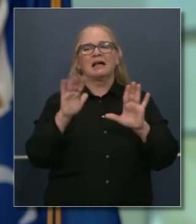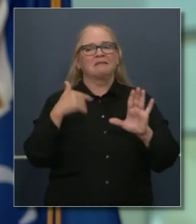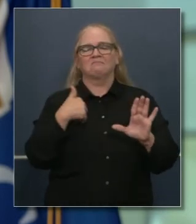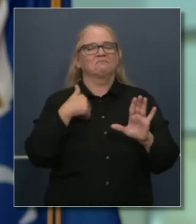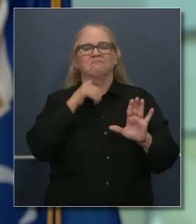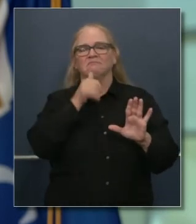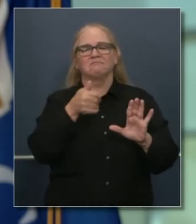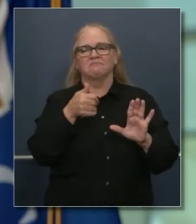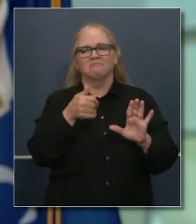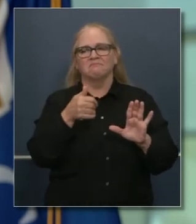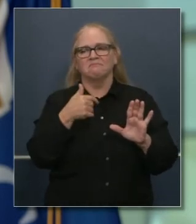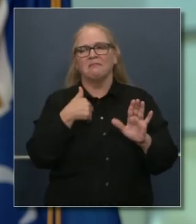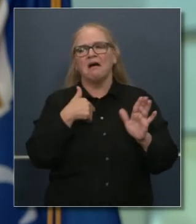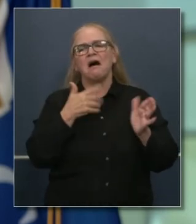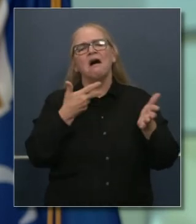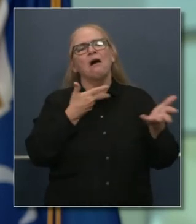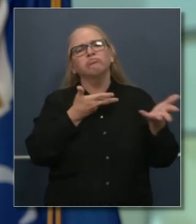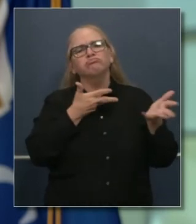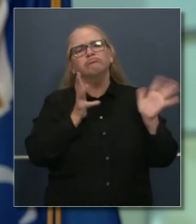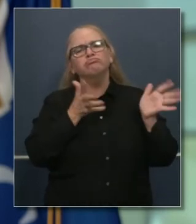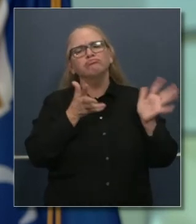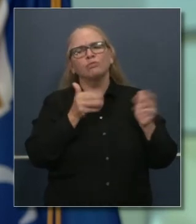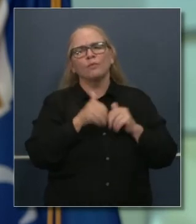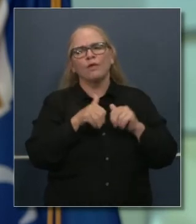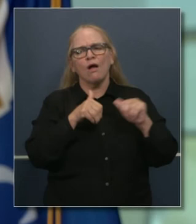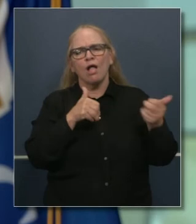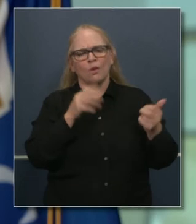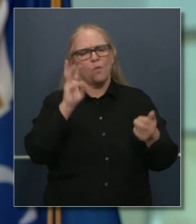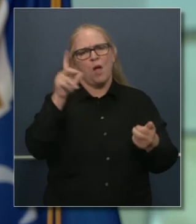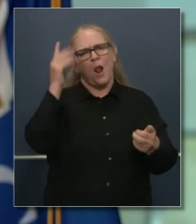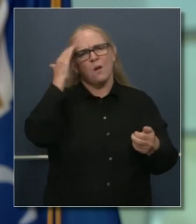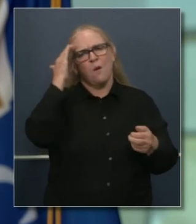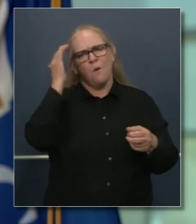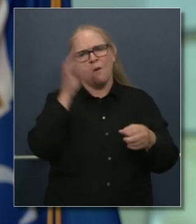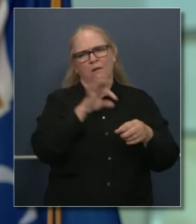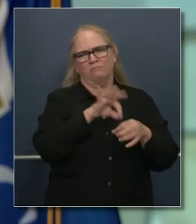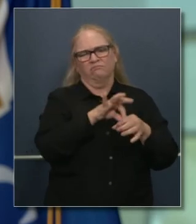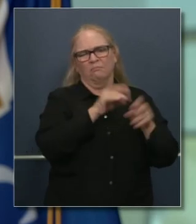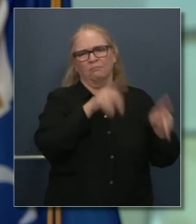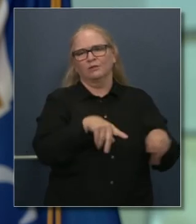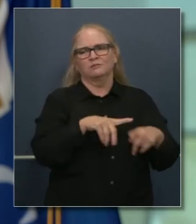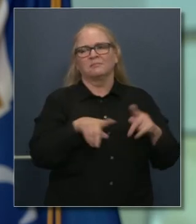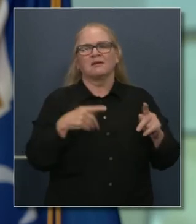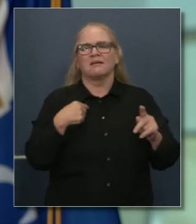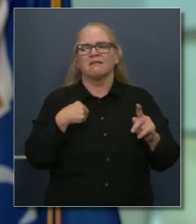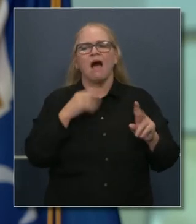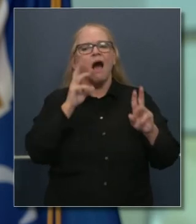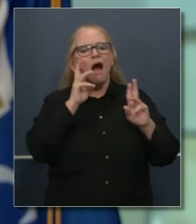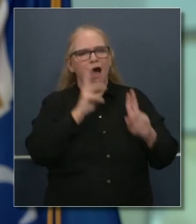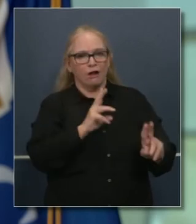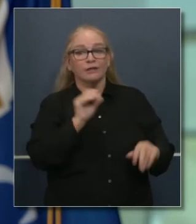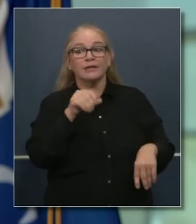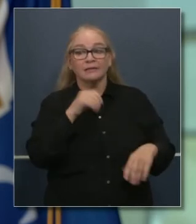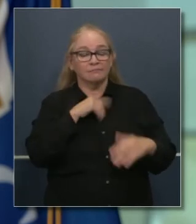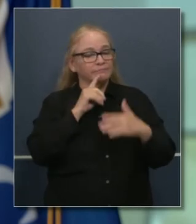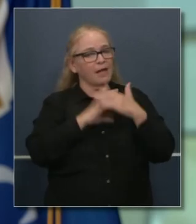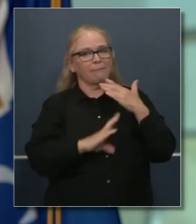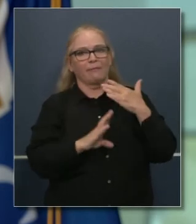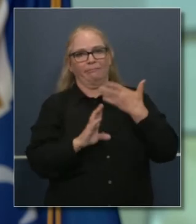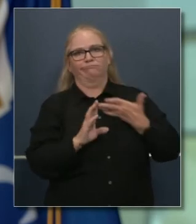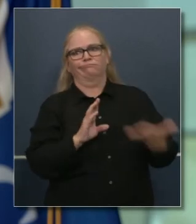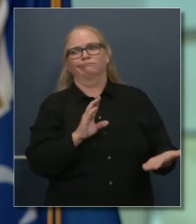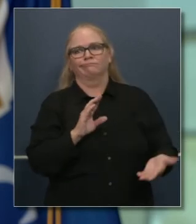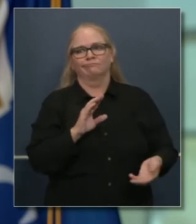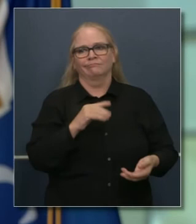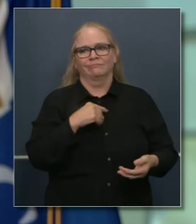bien una conversación con otro funcionario elegido bien conocido pero estoy honrado y humillado